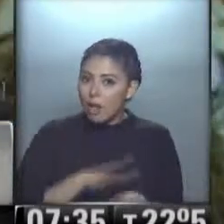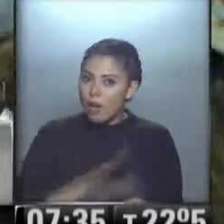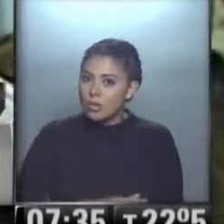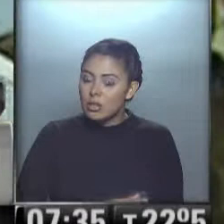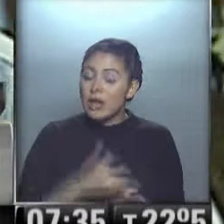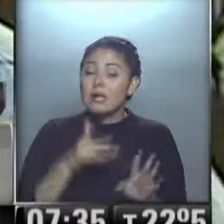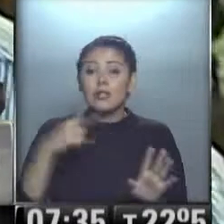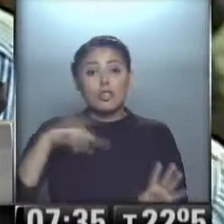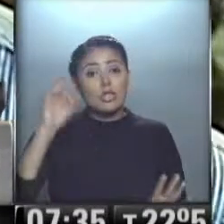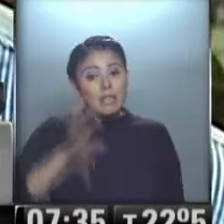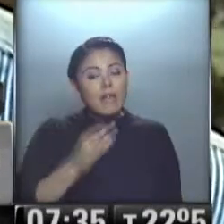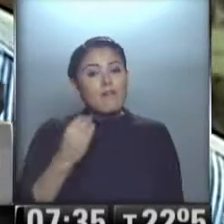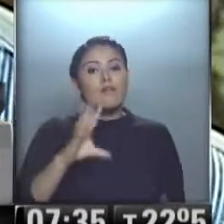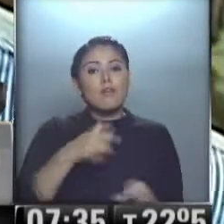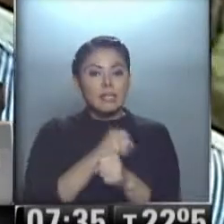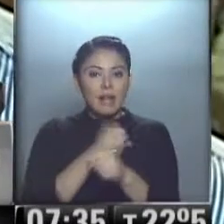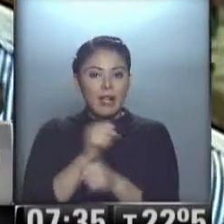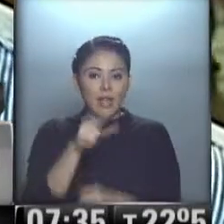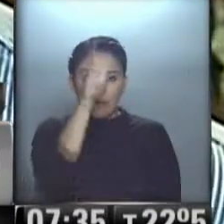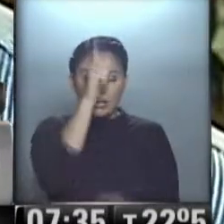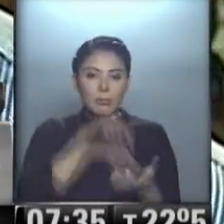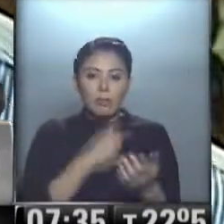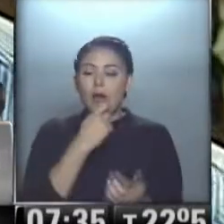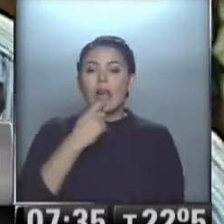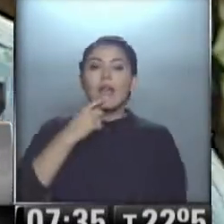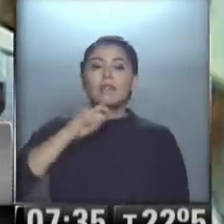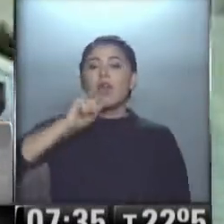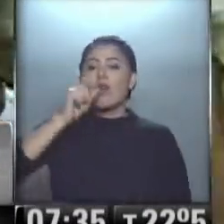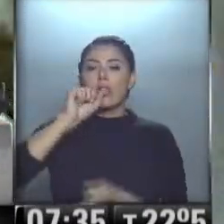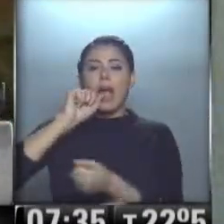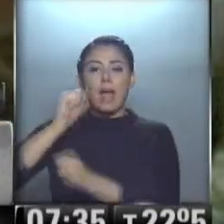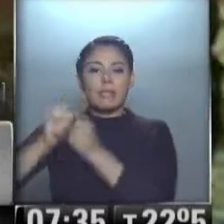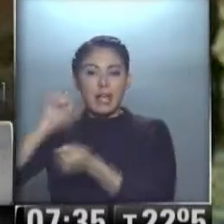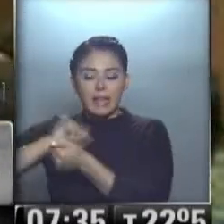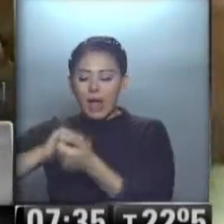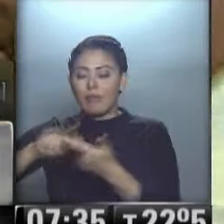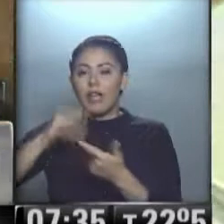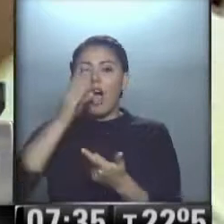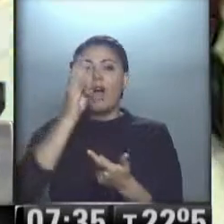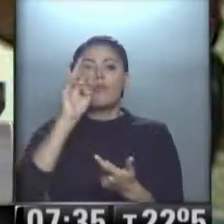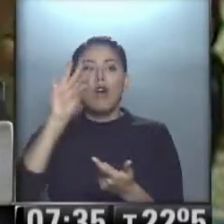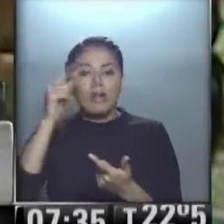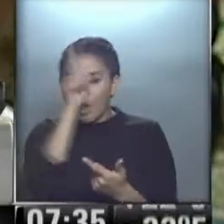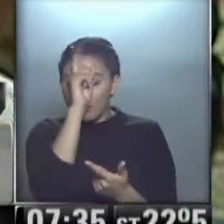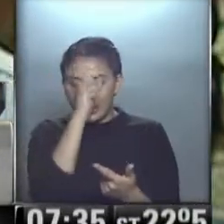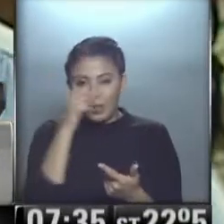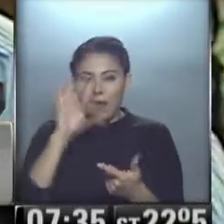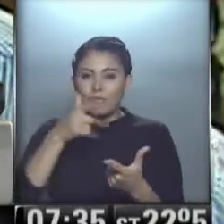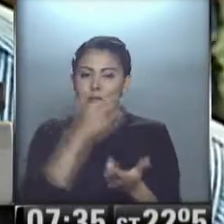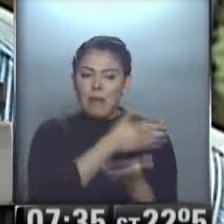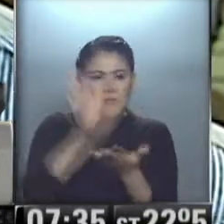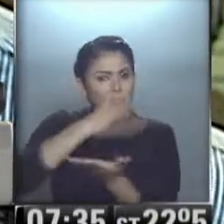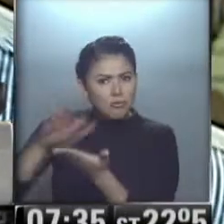los antecedentes que tiene la metropolitana con el Borda, Graficamón y todos los desalojos que han efectuado,